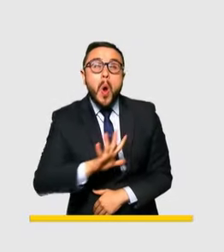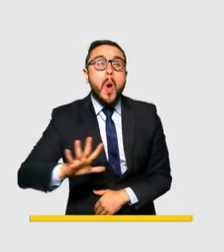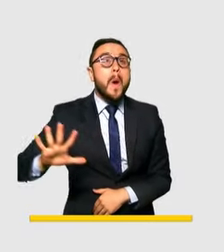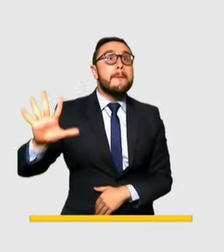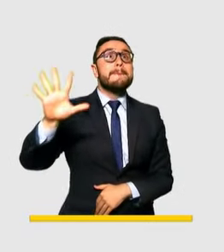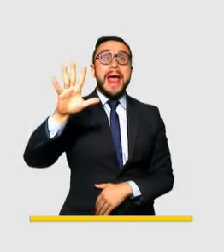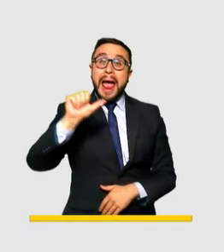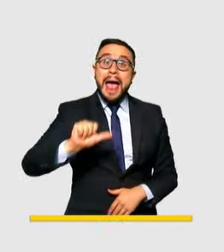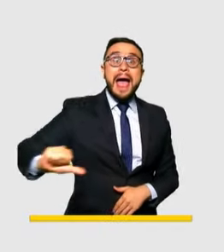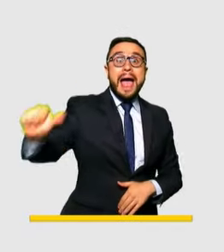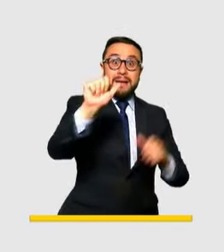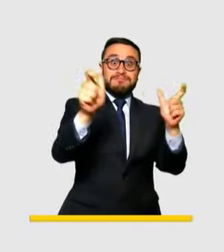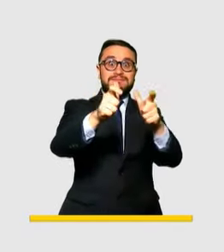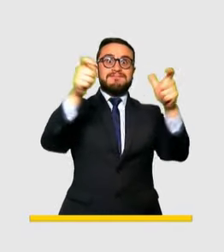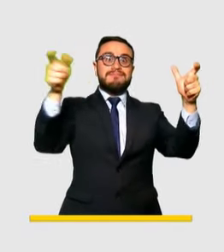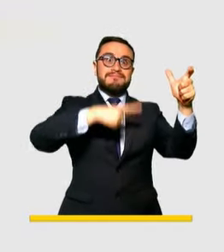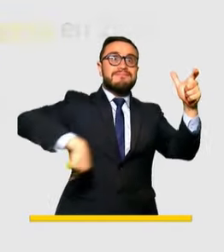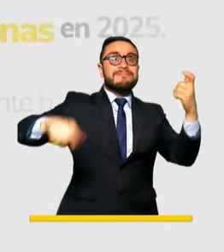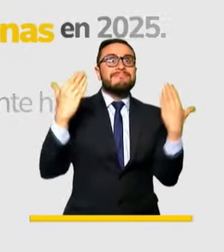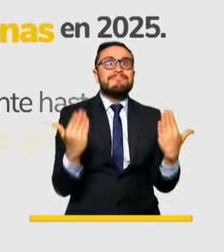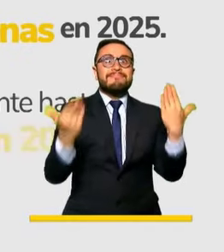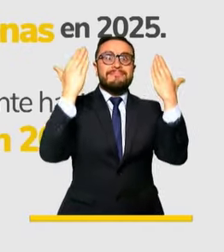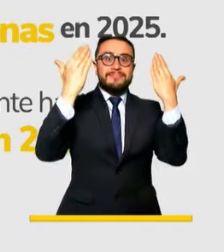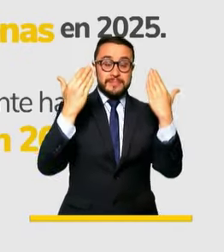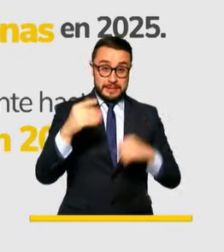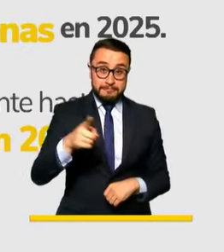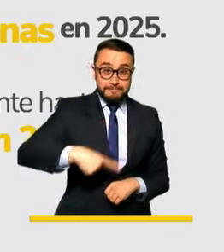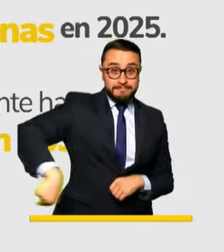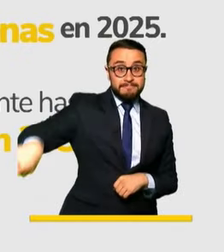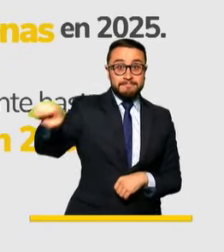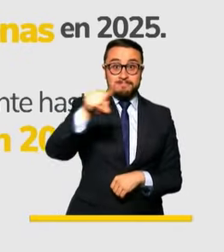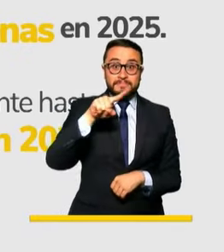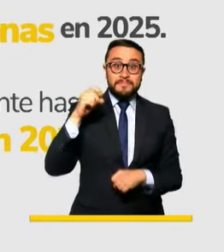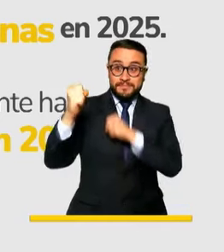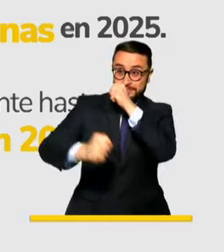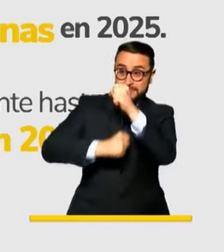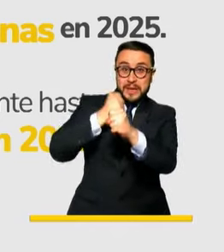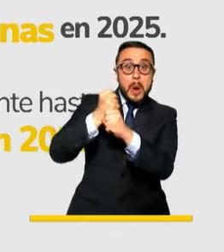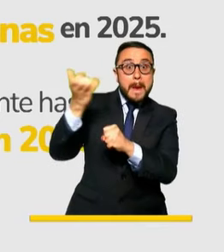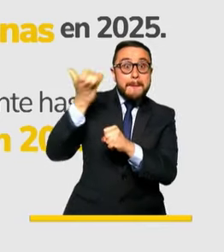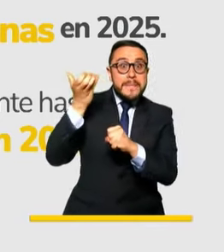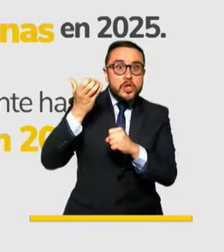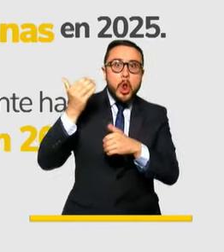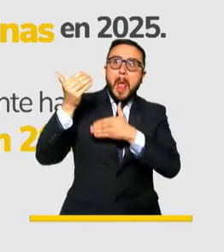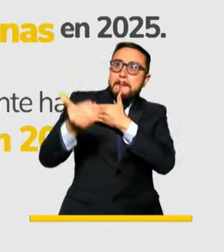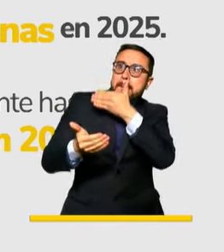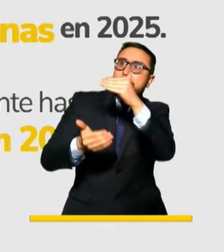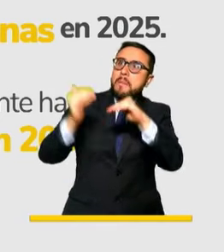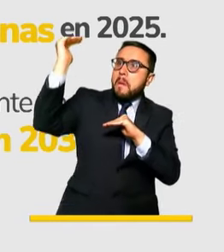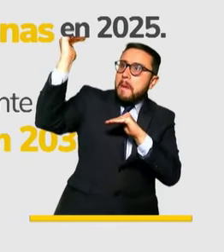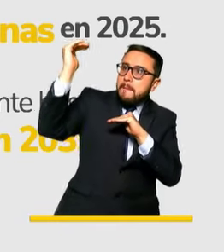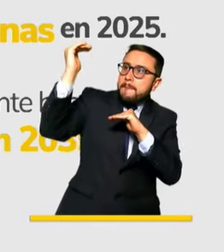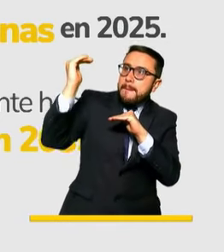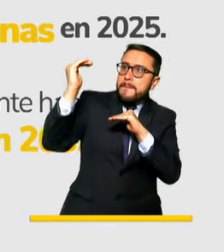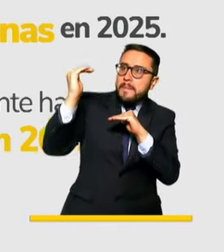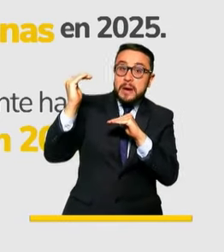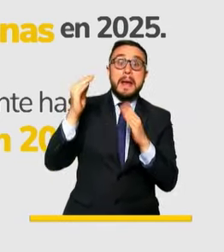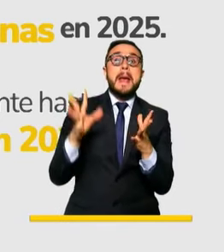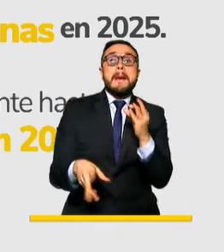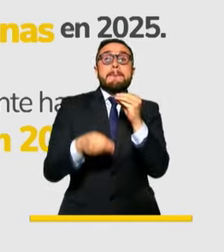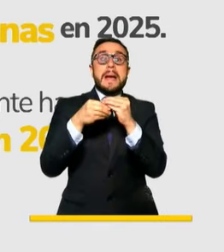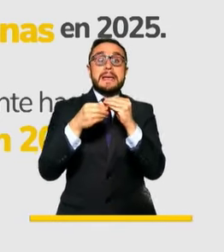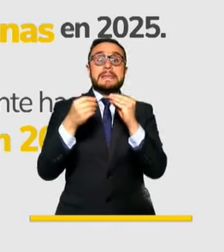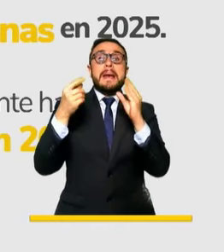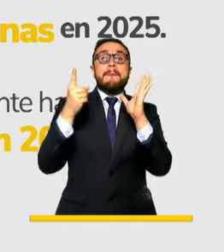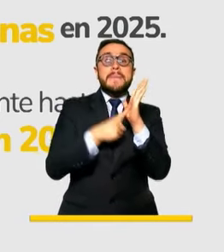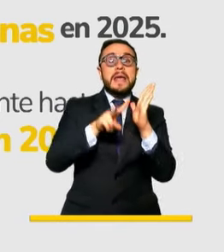inmensa minoría, su edad de pensión se reducirá gradualmente. Disminuirá a mil doscientos